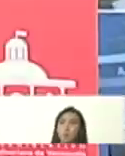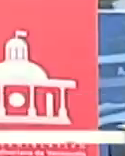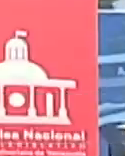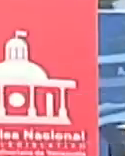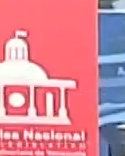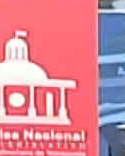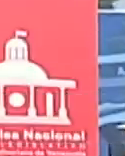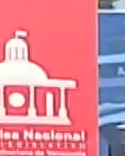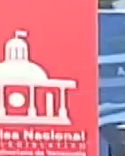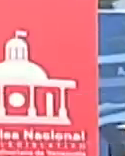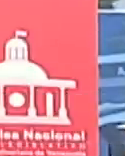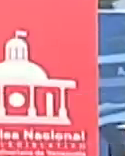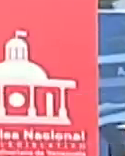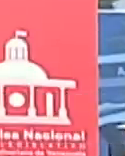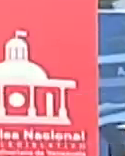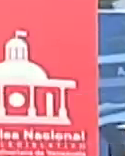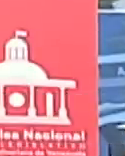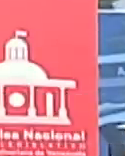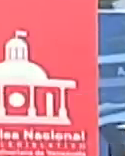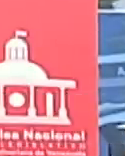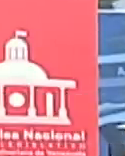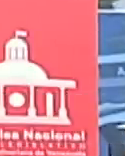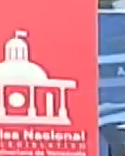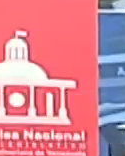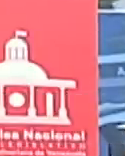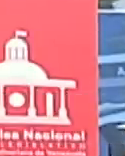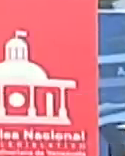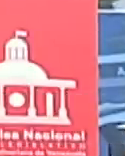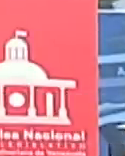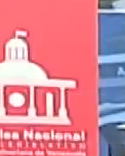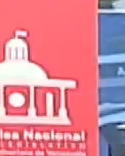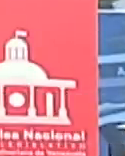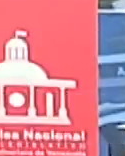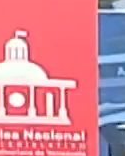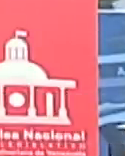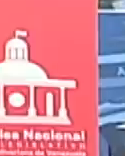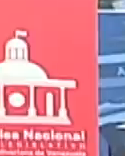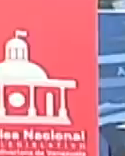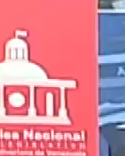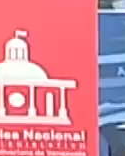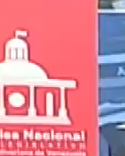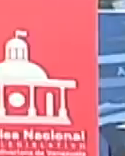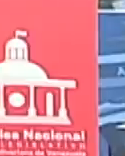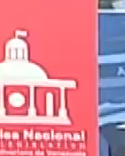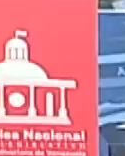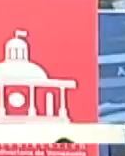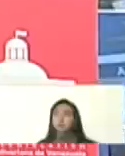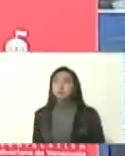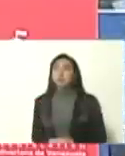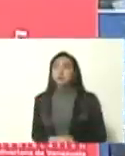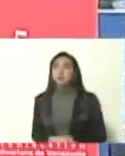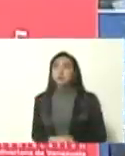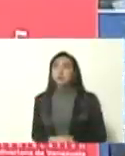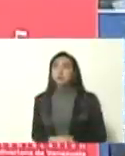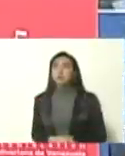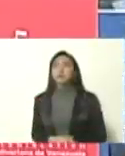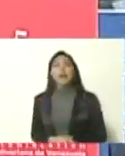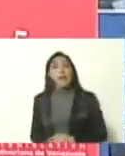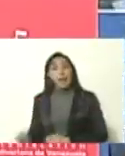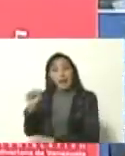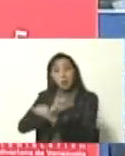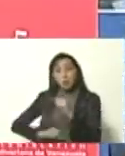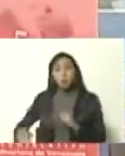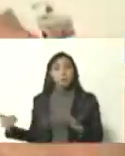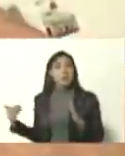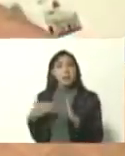La denominación de los compas se refiere a los colombianos que son enlace de Ugarte Pelayo para todas las acciones terroristas contra